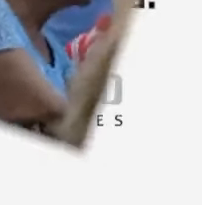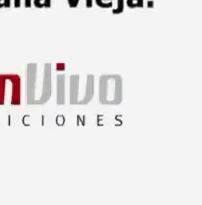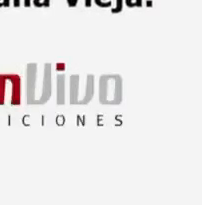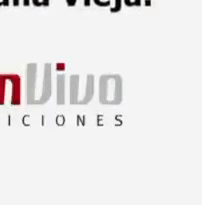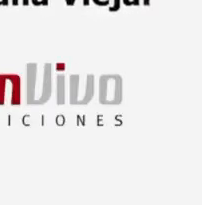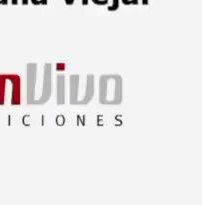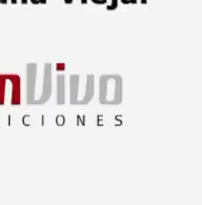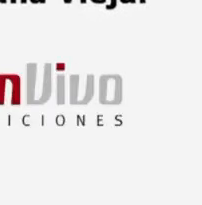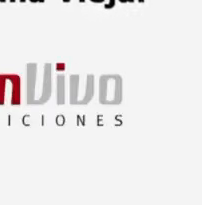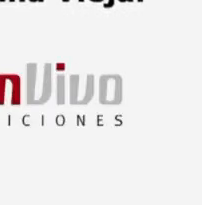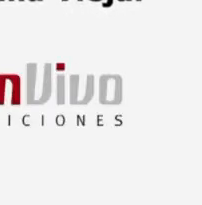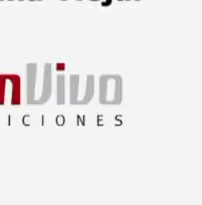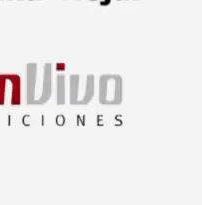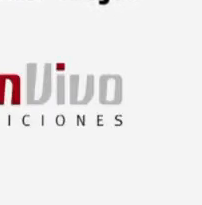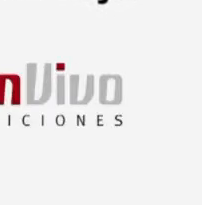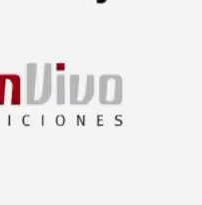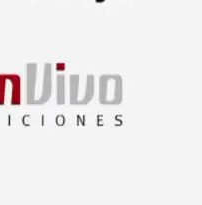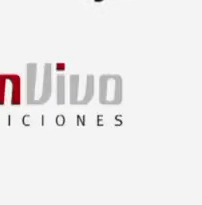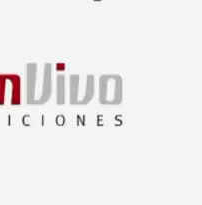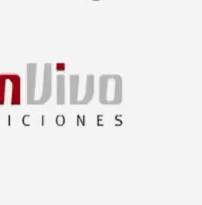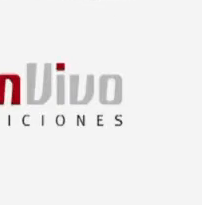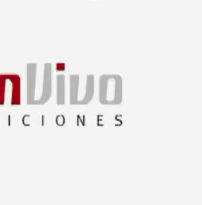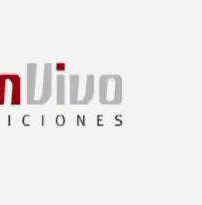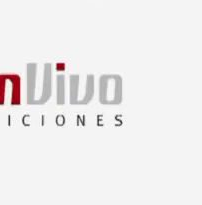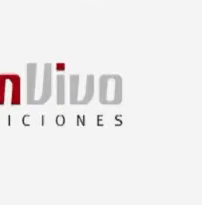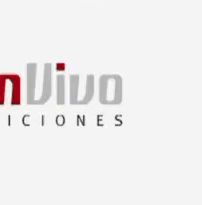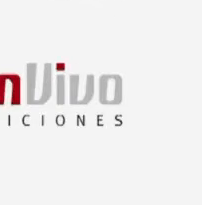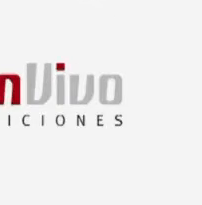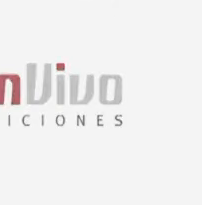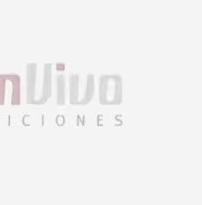mes no falten